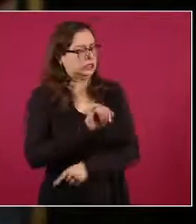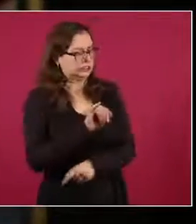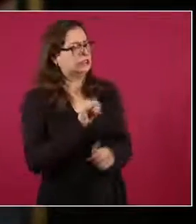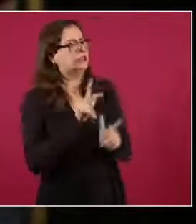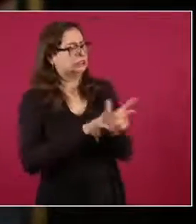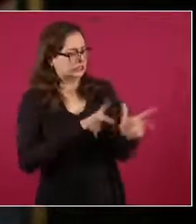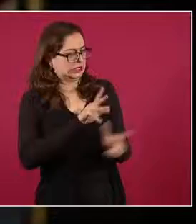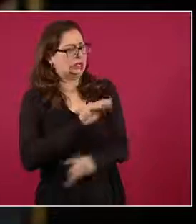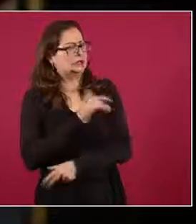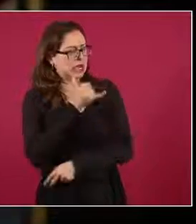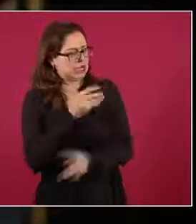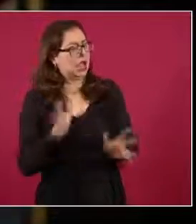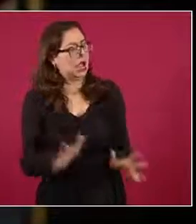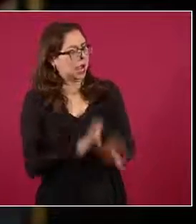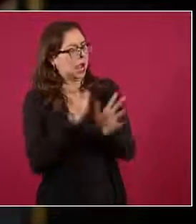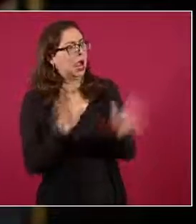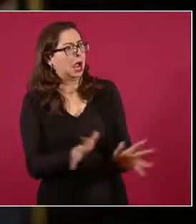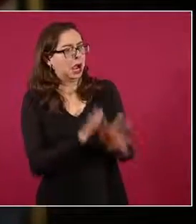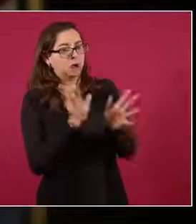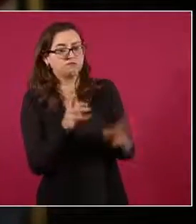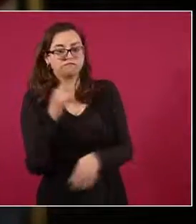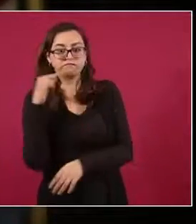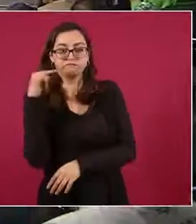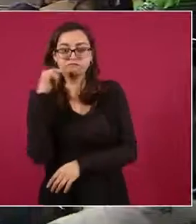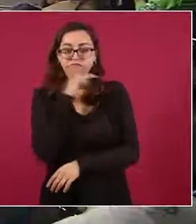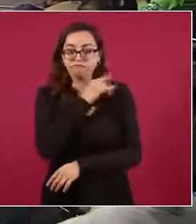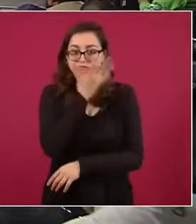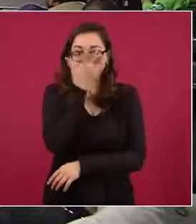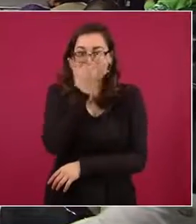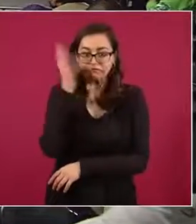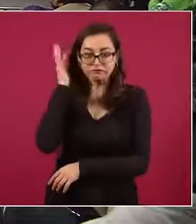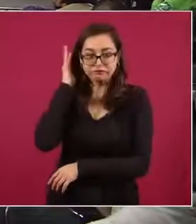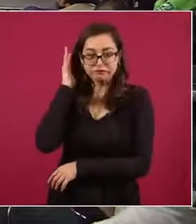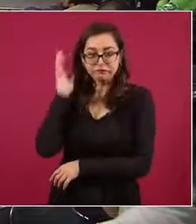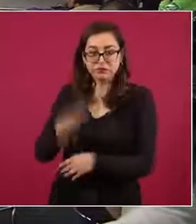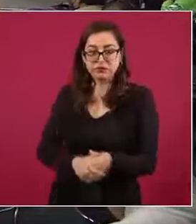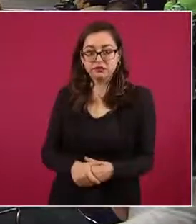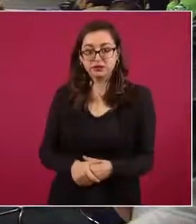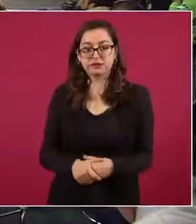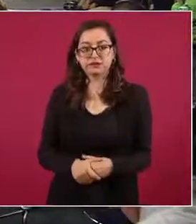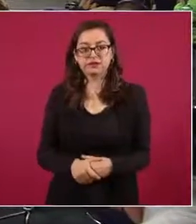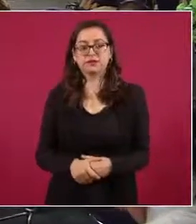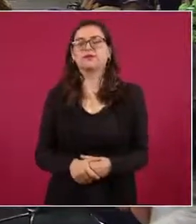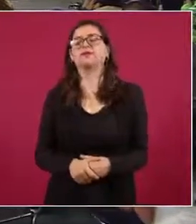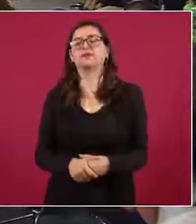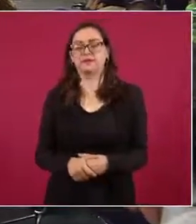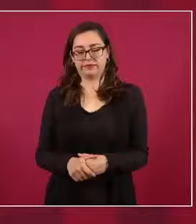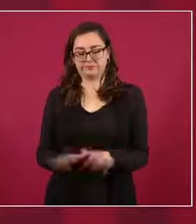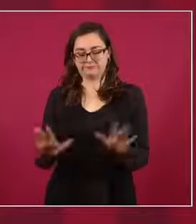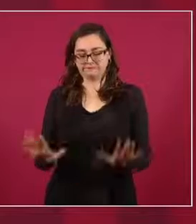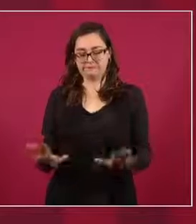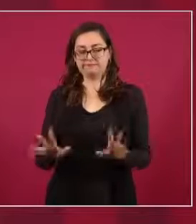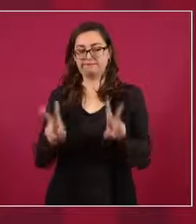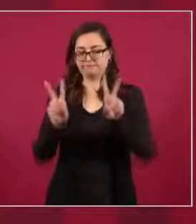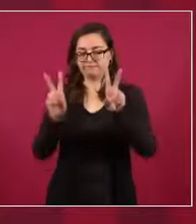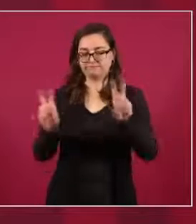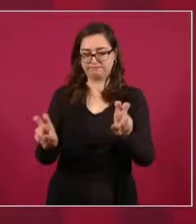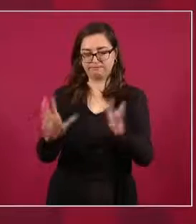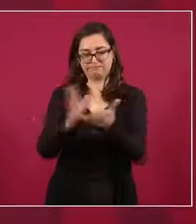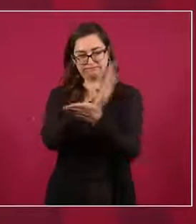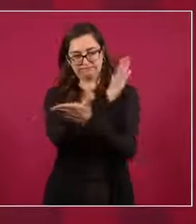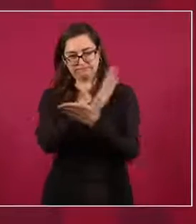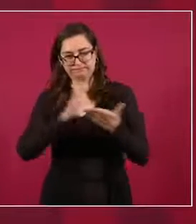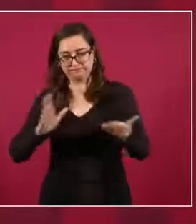ha dicho que no quiere el Tren Maya. Sí, son cosas distintas. Yo respeto mucho